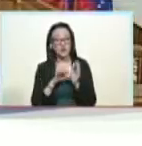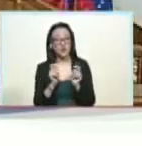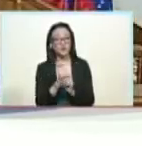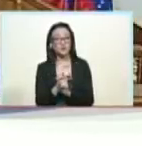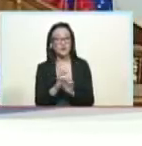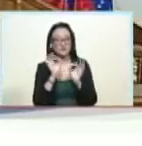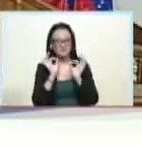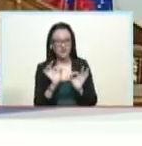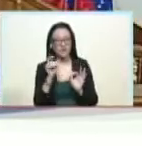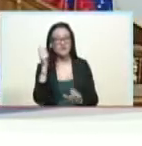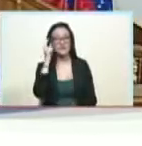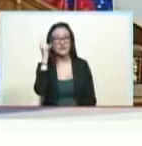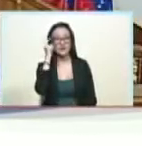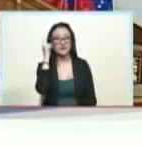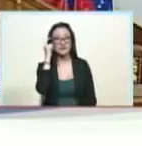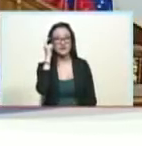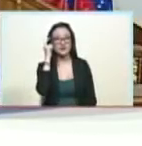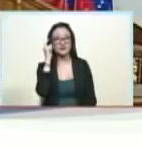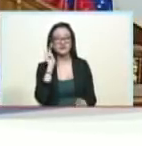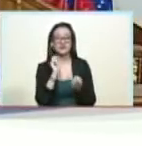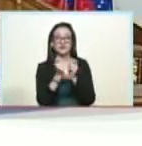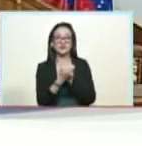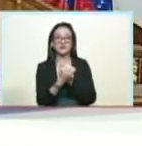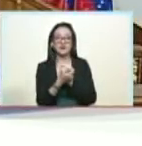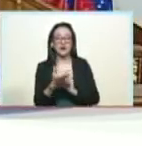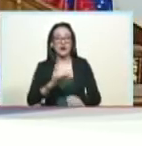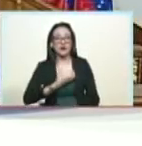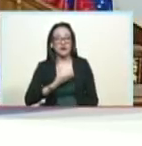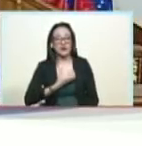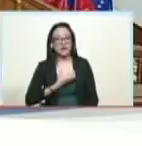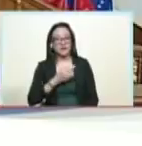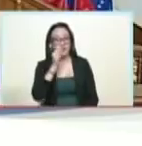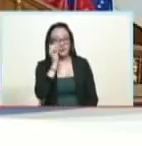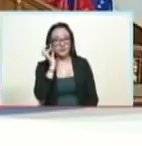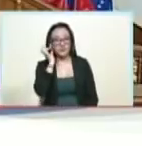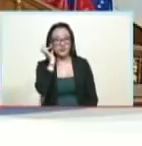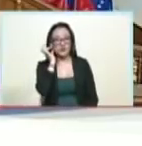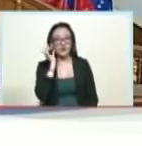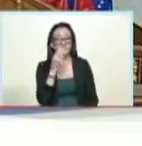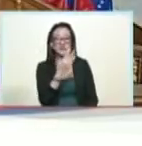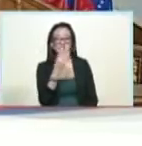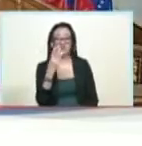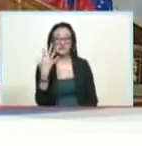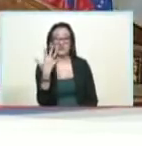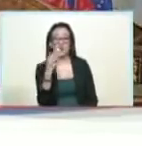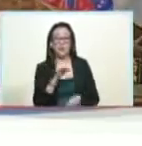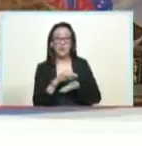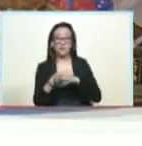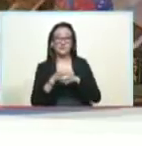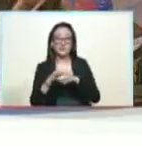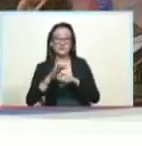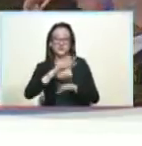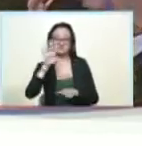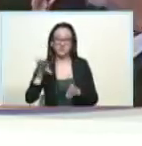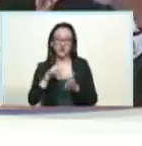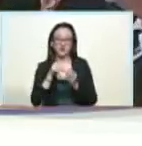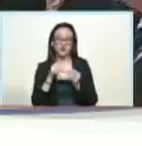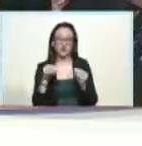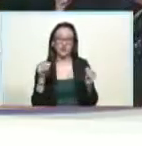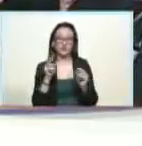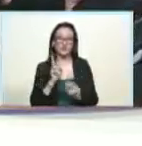Constituyente fijó fecha para la renovación de los alcaldes y alcaldesas de los 335 municipios del país.